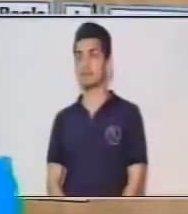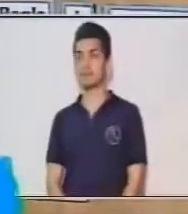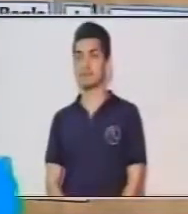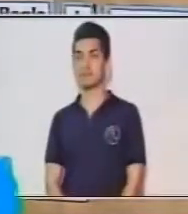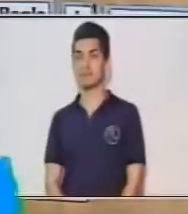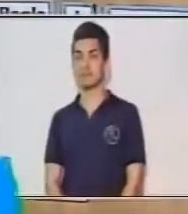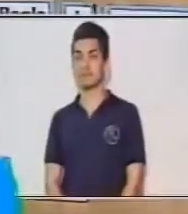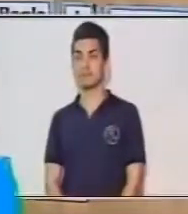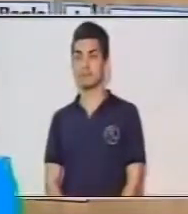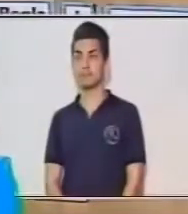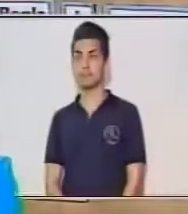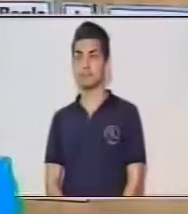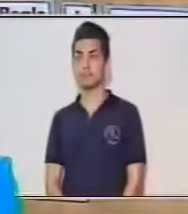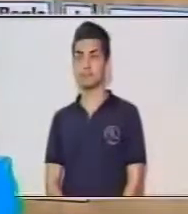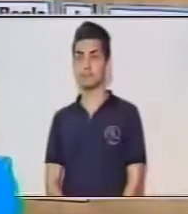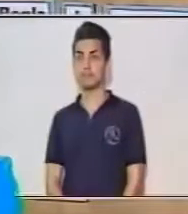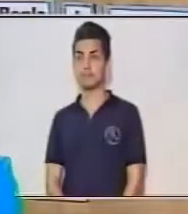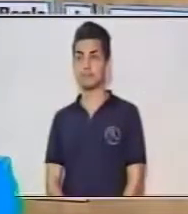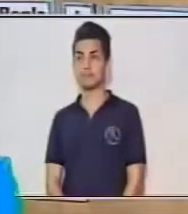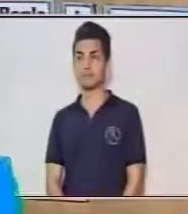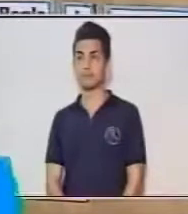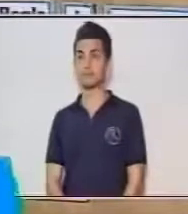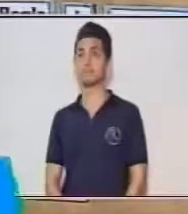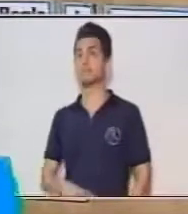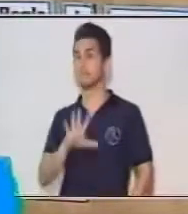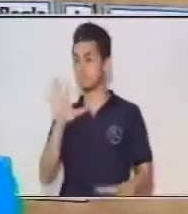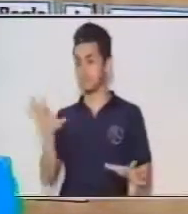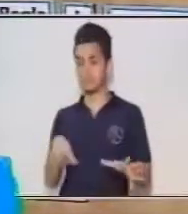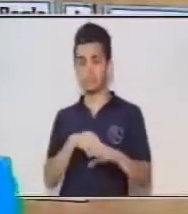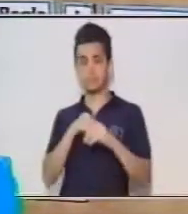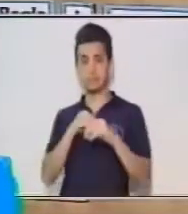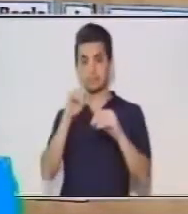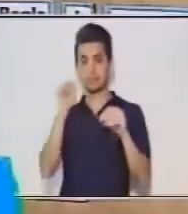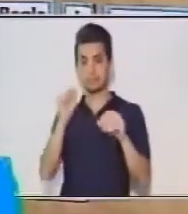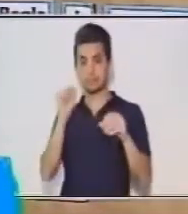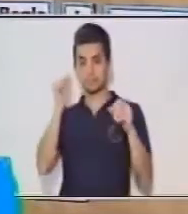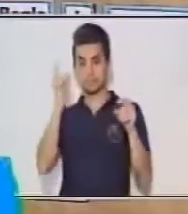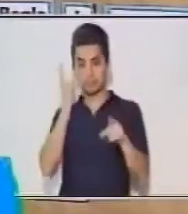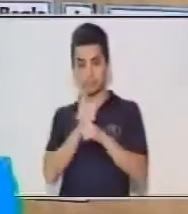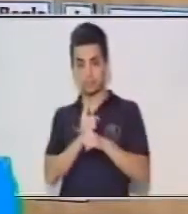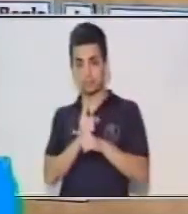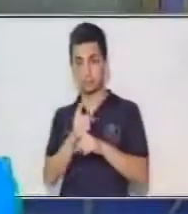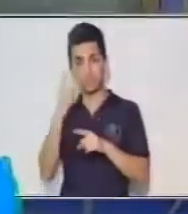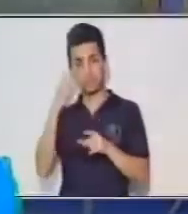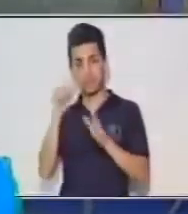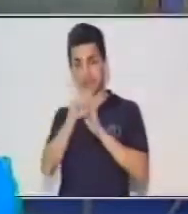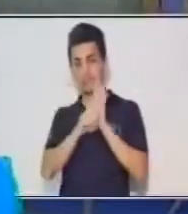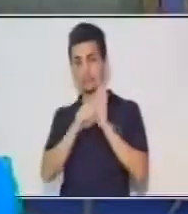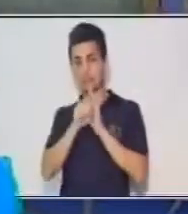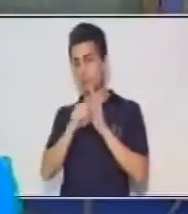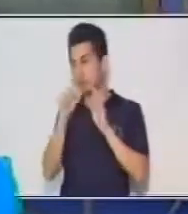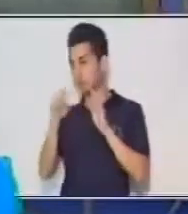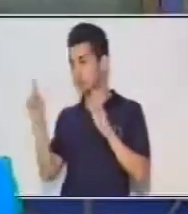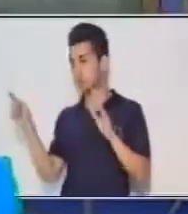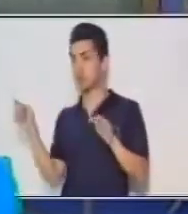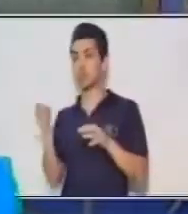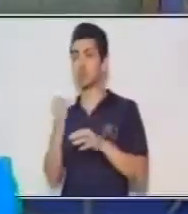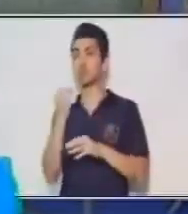cuenta? Hemos aplicado correctamente la simbología con los